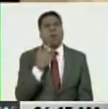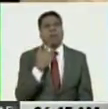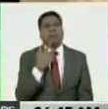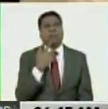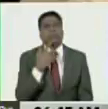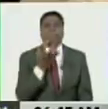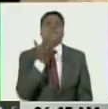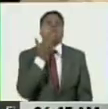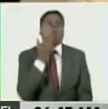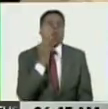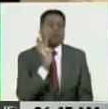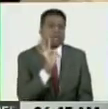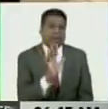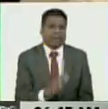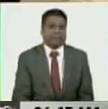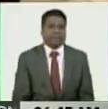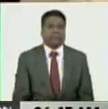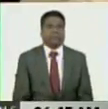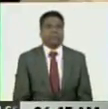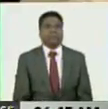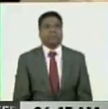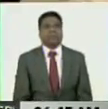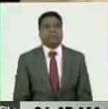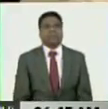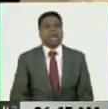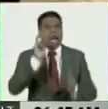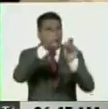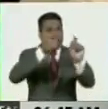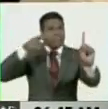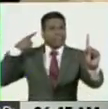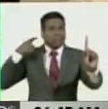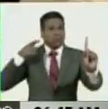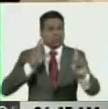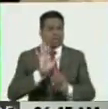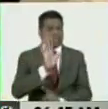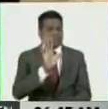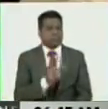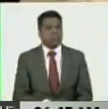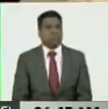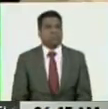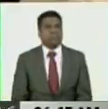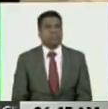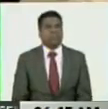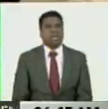incluso ejemplo, voy a poner un ejemplo, en Amazonas tú debes nada más tener